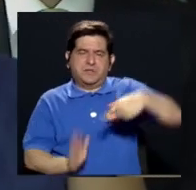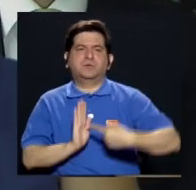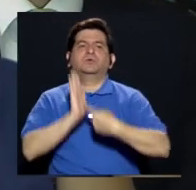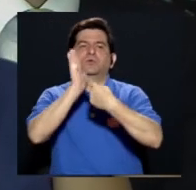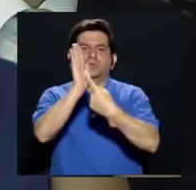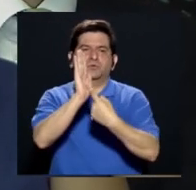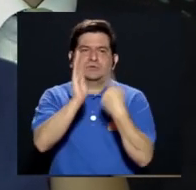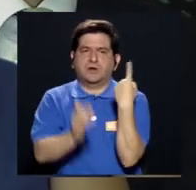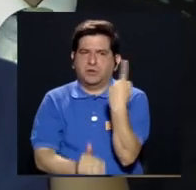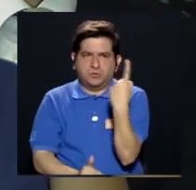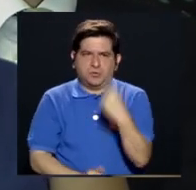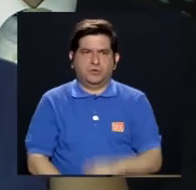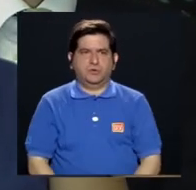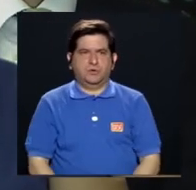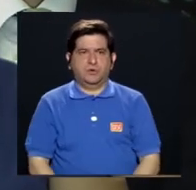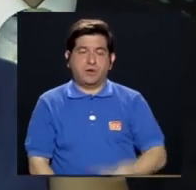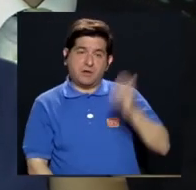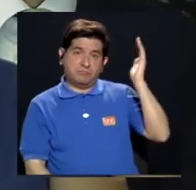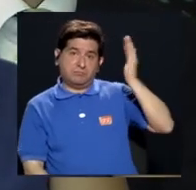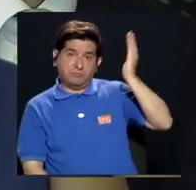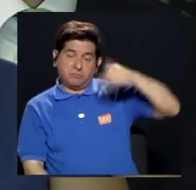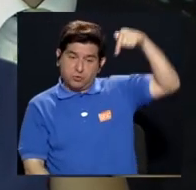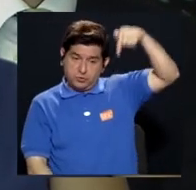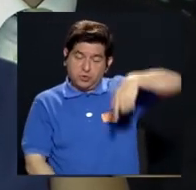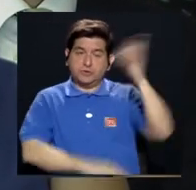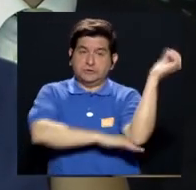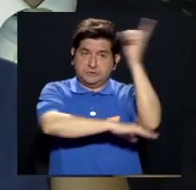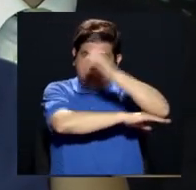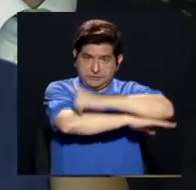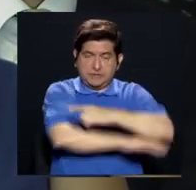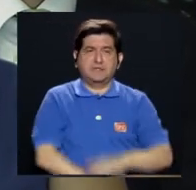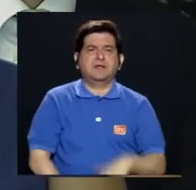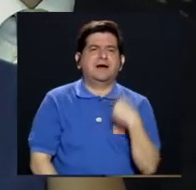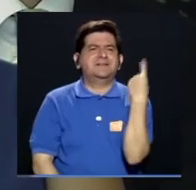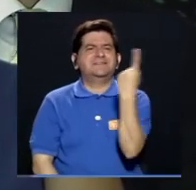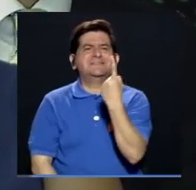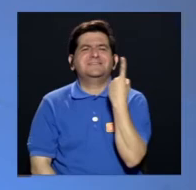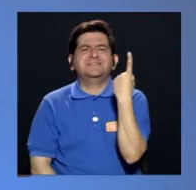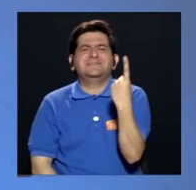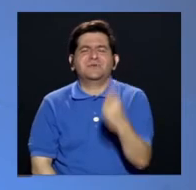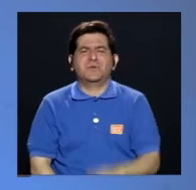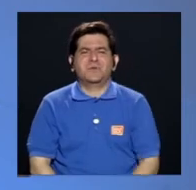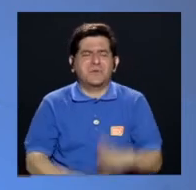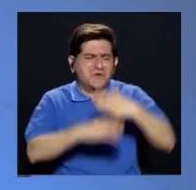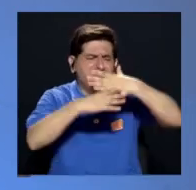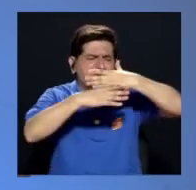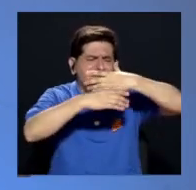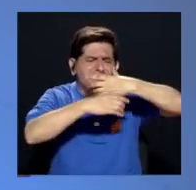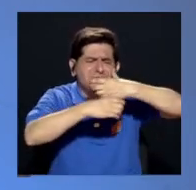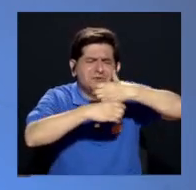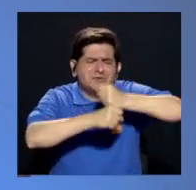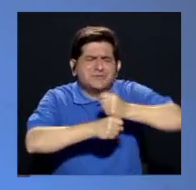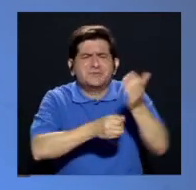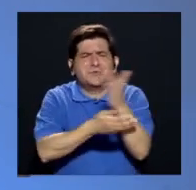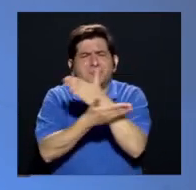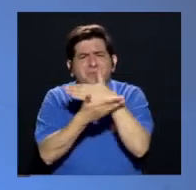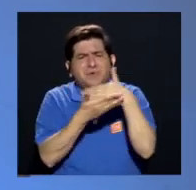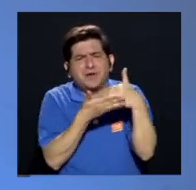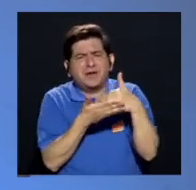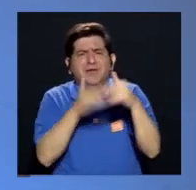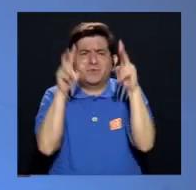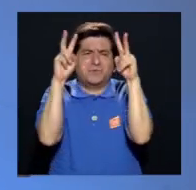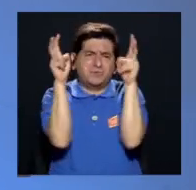expondré. La exposición de hoy es apenas un resumen de algunos de